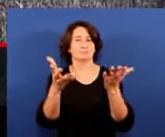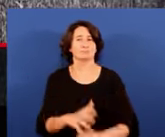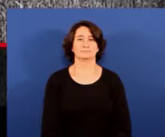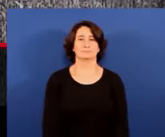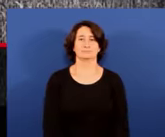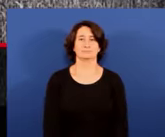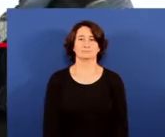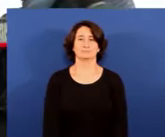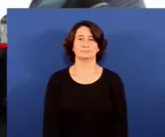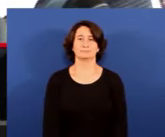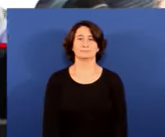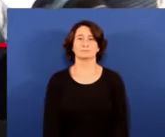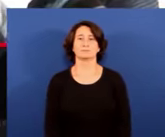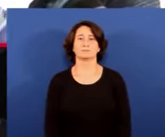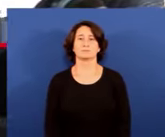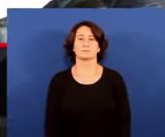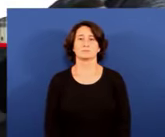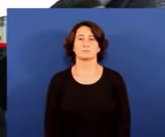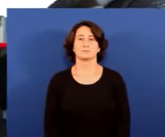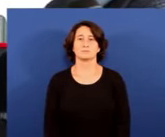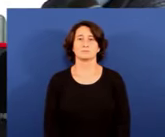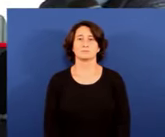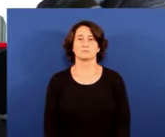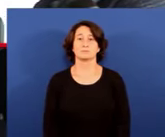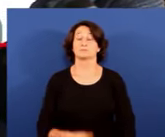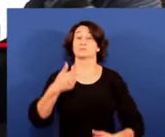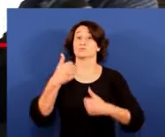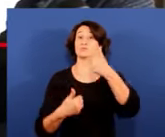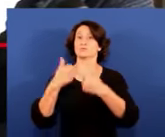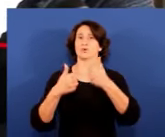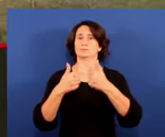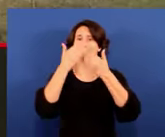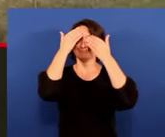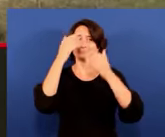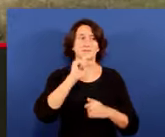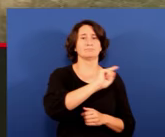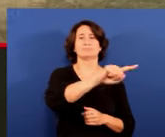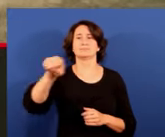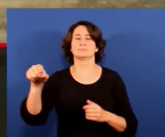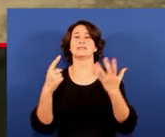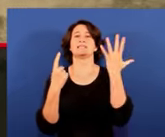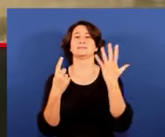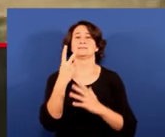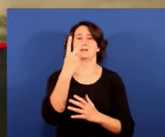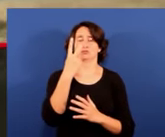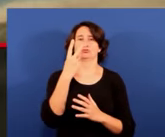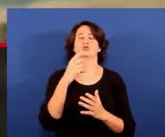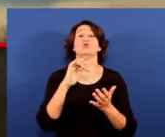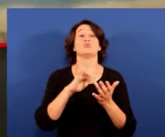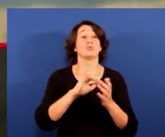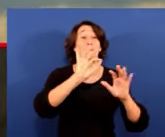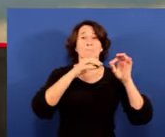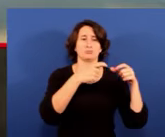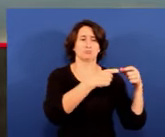gran variedad de aves acuáticas como garzas reales, una joven espátula, elegantes garcetas comunes y bueyeras, un